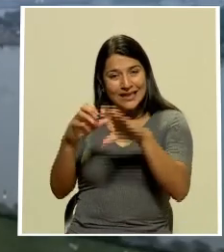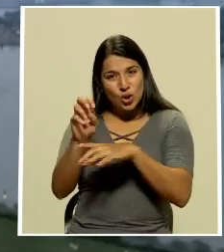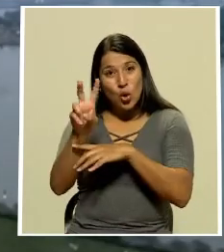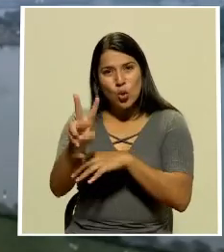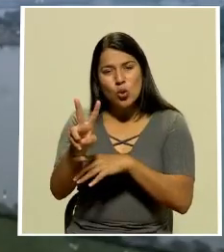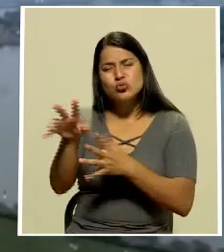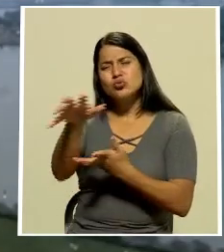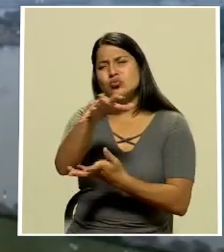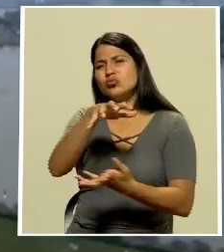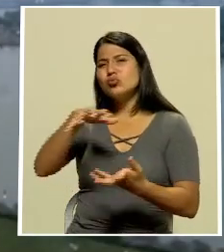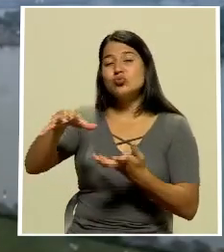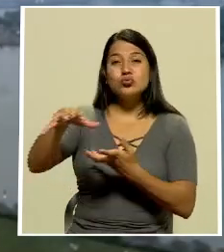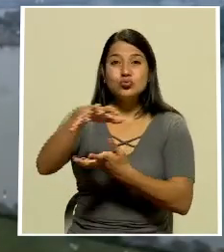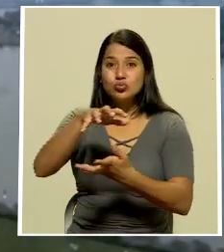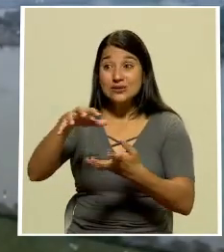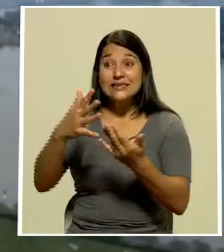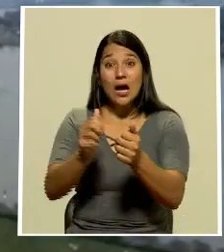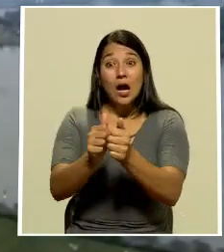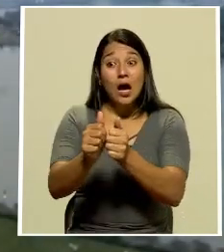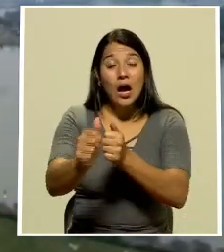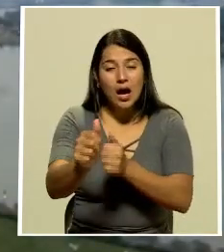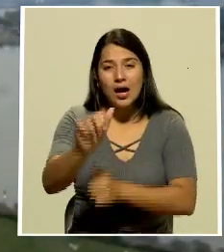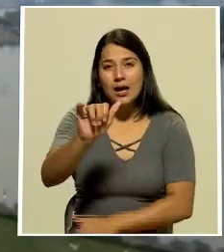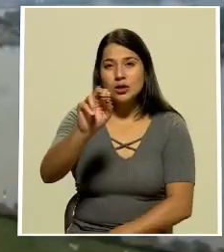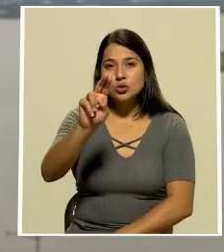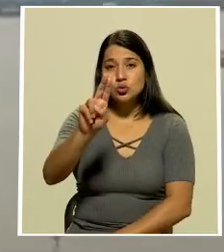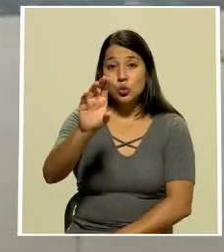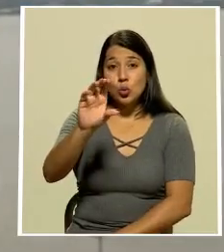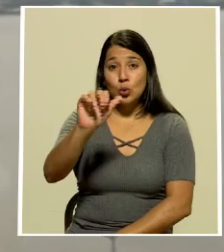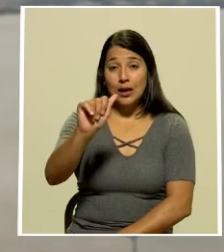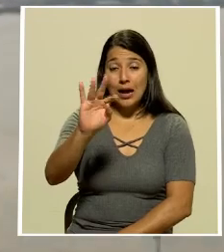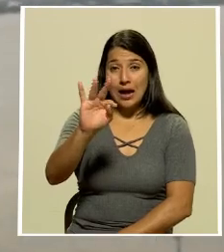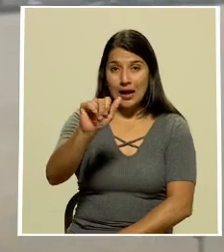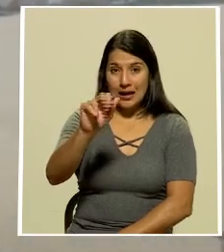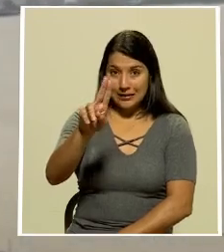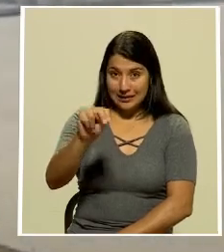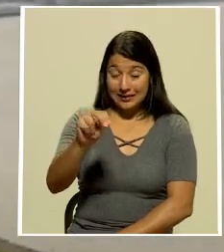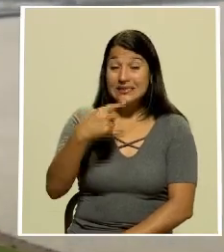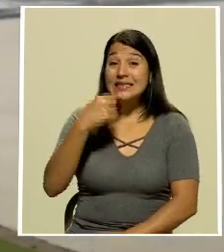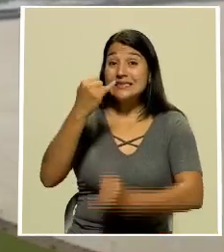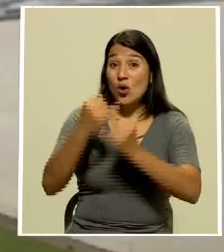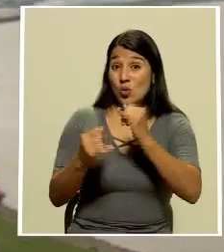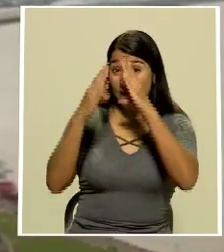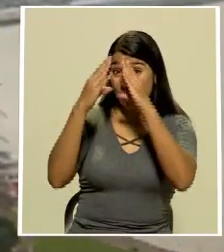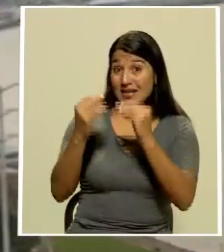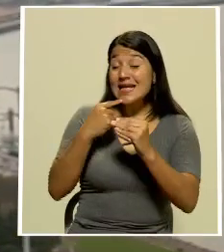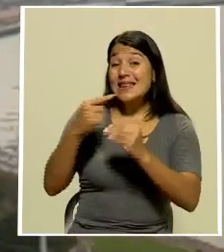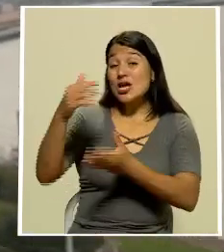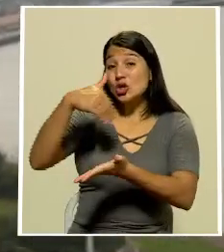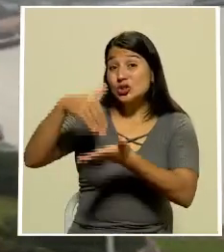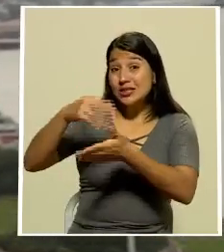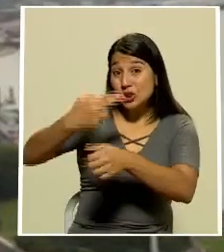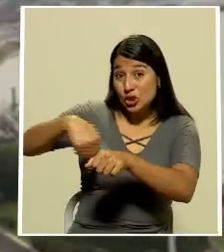valor es 5, tras haber cruzado la península de Yucatán al sureste de México. Según el último reporte del Centro Nacional de